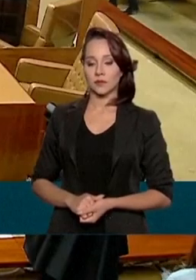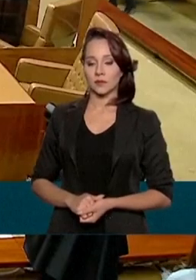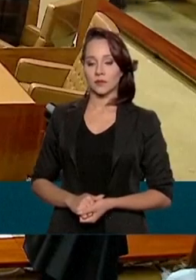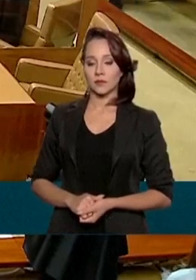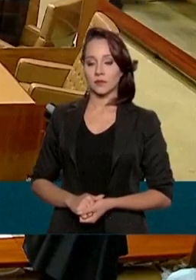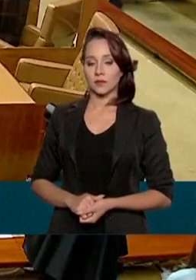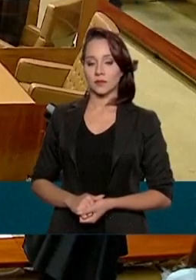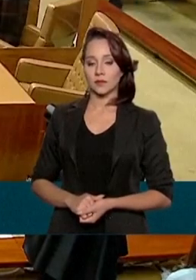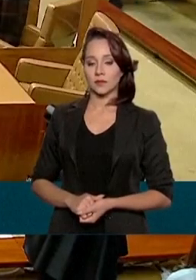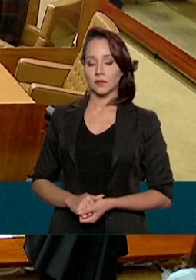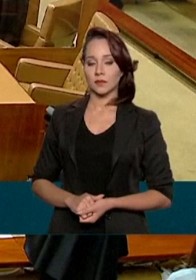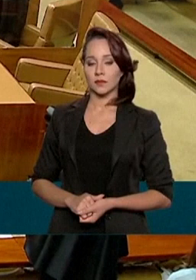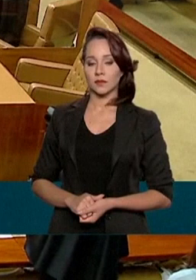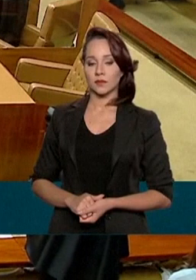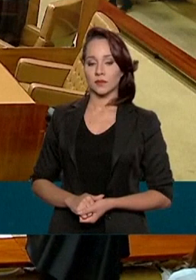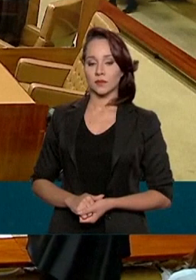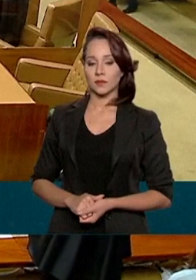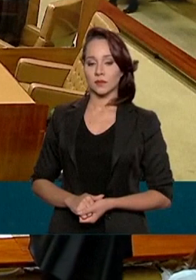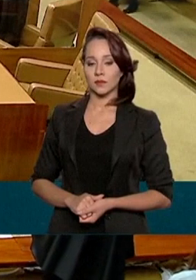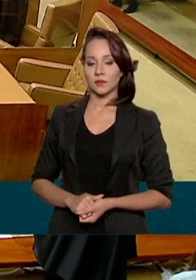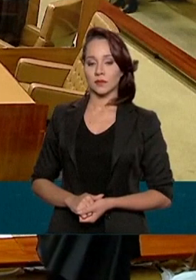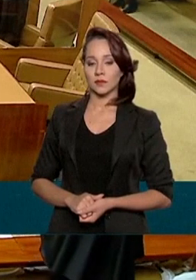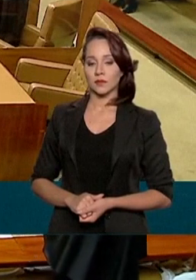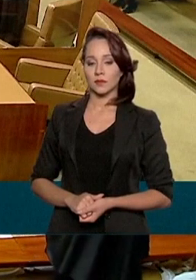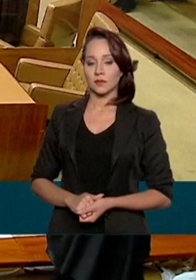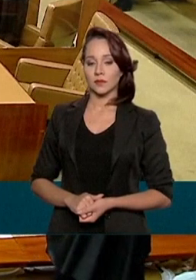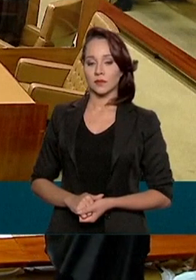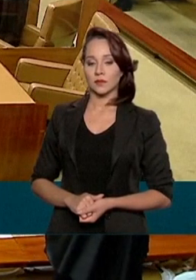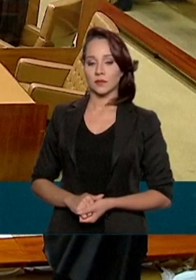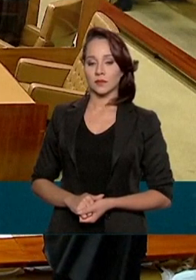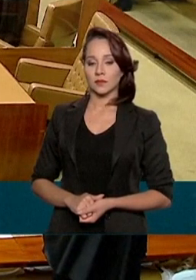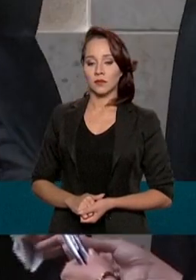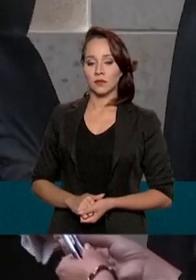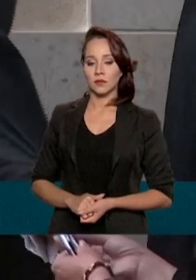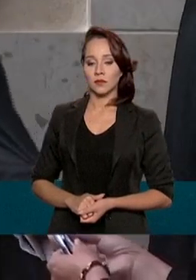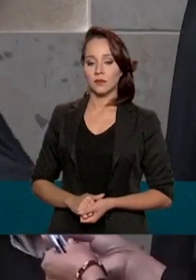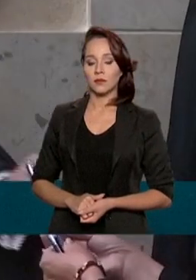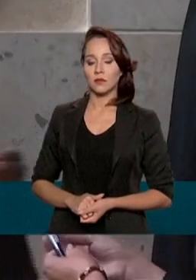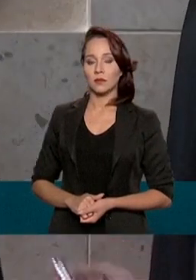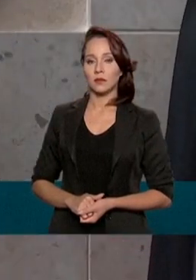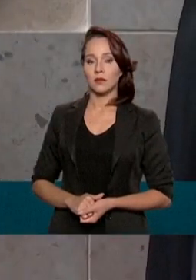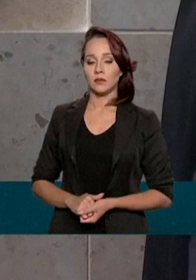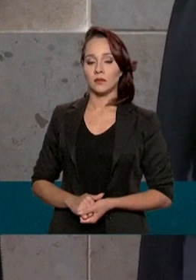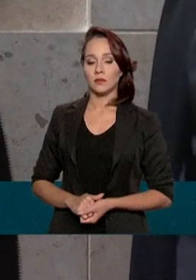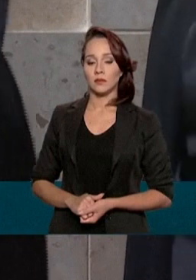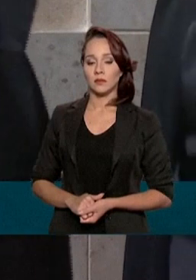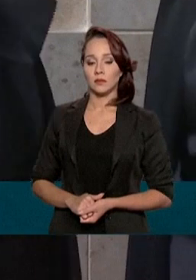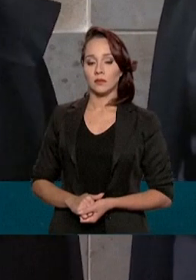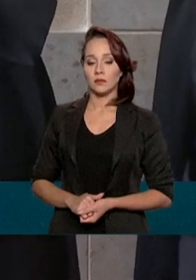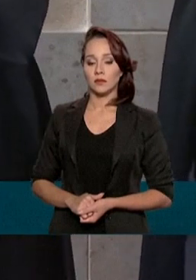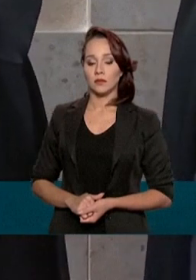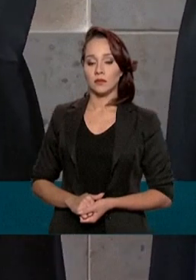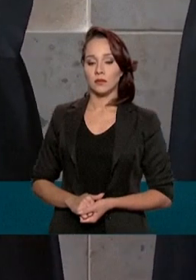respaldada por sectores conservadores ya que el tribunal marca el rumbo en temas sensibles como derechos de las minorías aborto drogas su acceso a